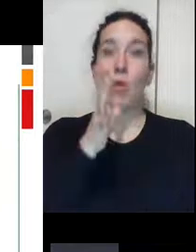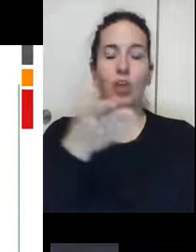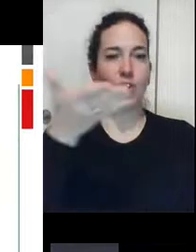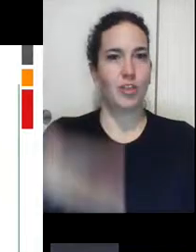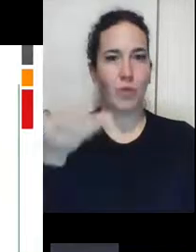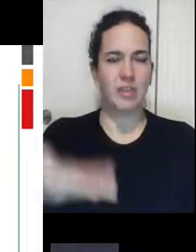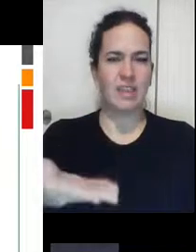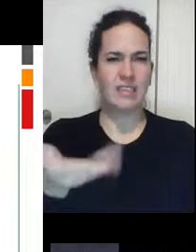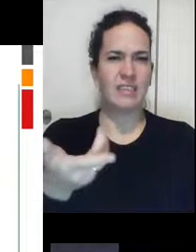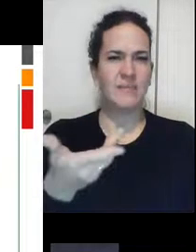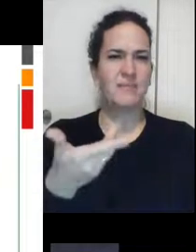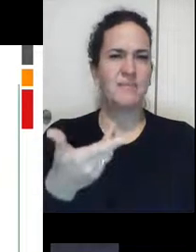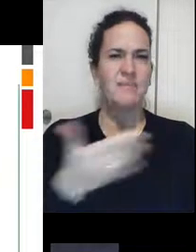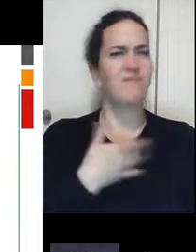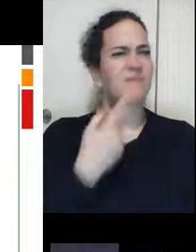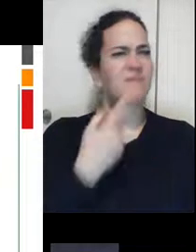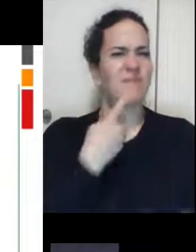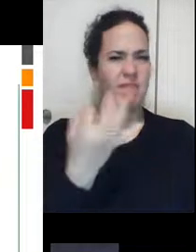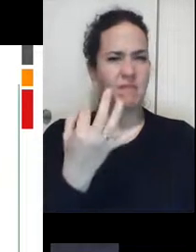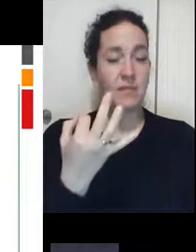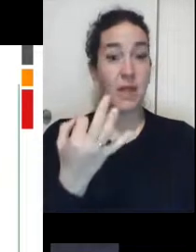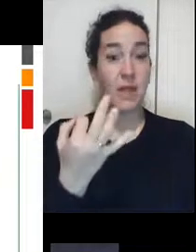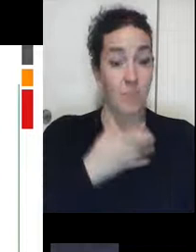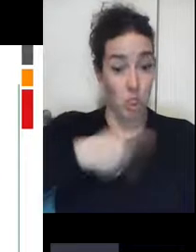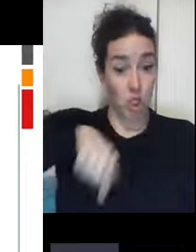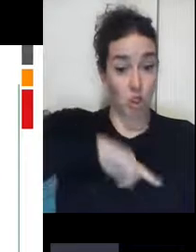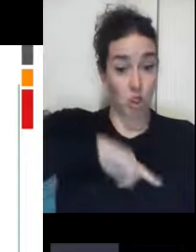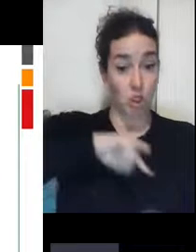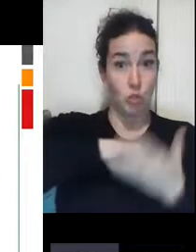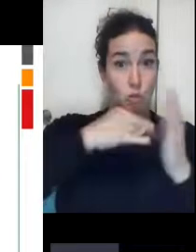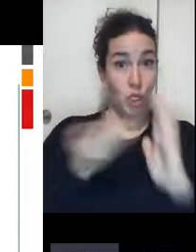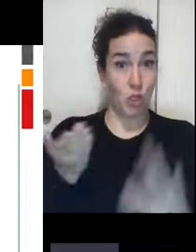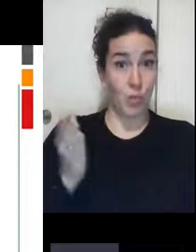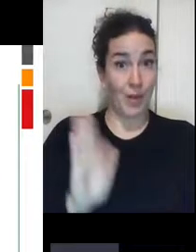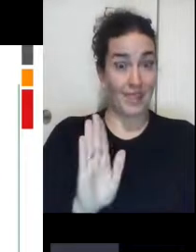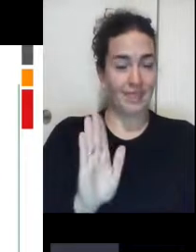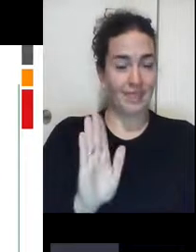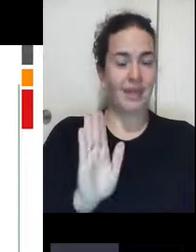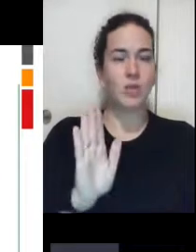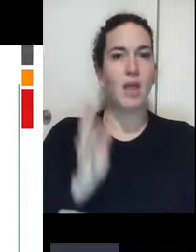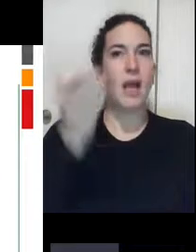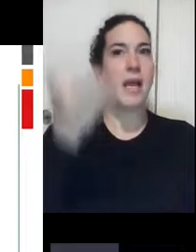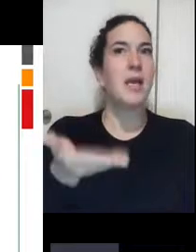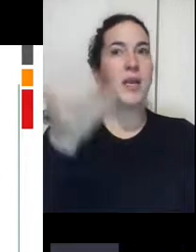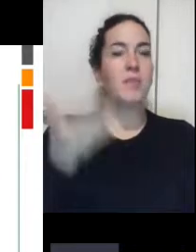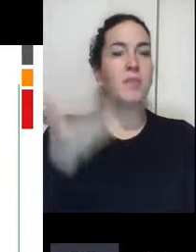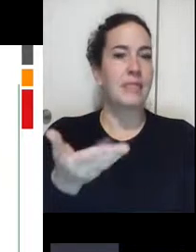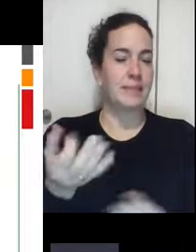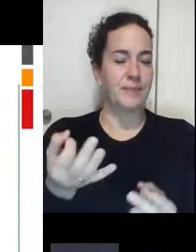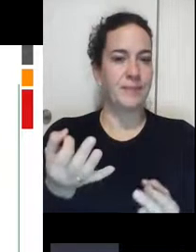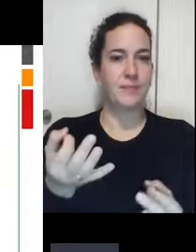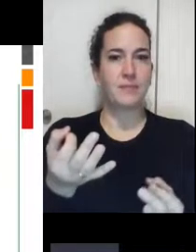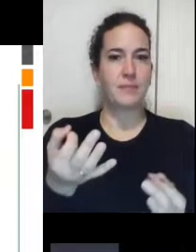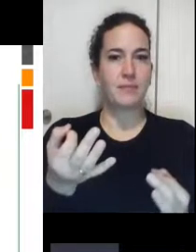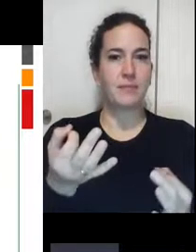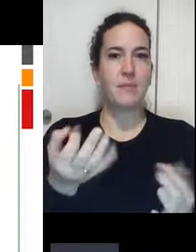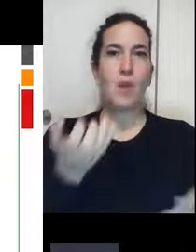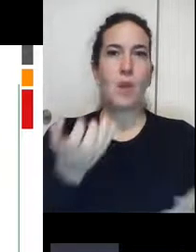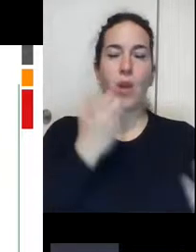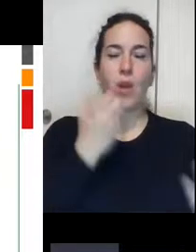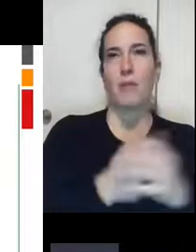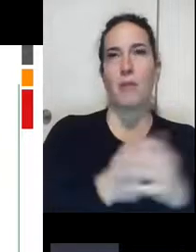decir con esto que para nosotros es importante en el proyecto que presentábamos, pues que hacer ver, por